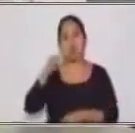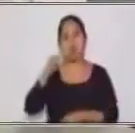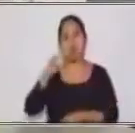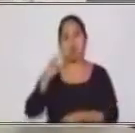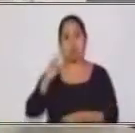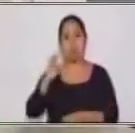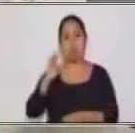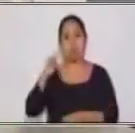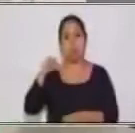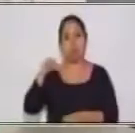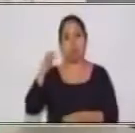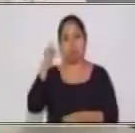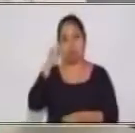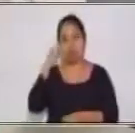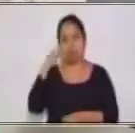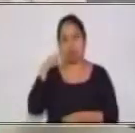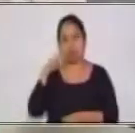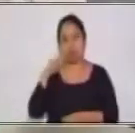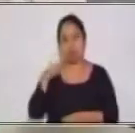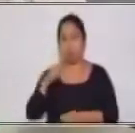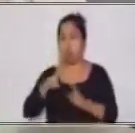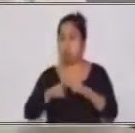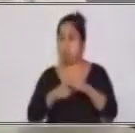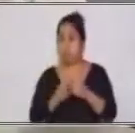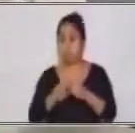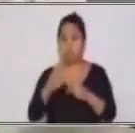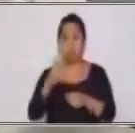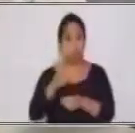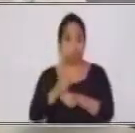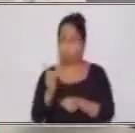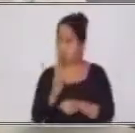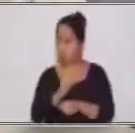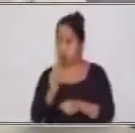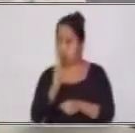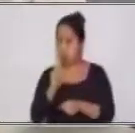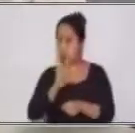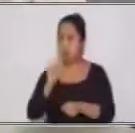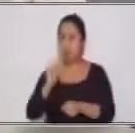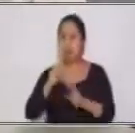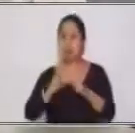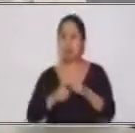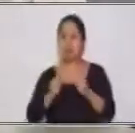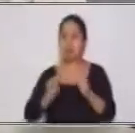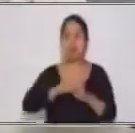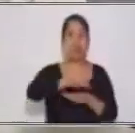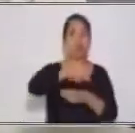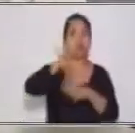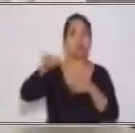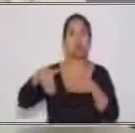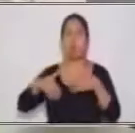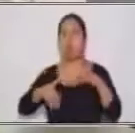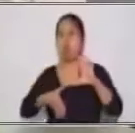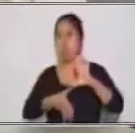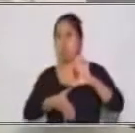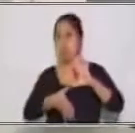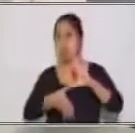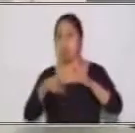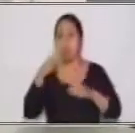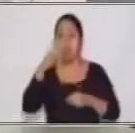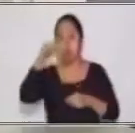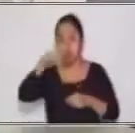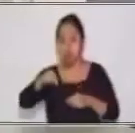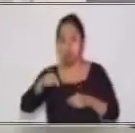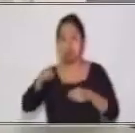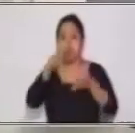en Guatemala, sino que surge en toda América. Pero sí les quiero aclarar que lo estamos viendo dentro de literatura guatemalteca porque